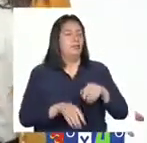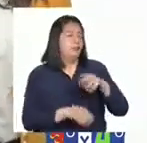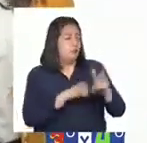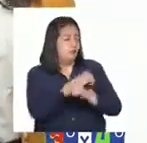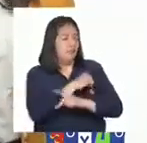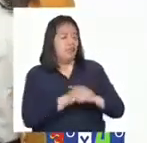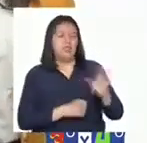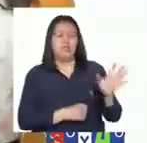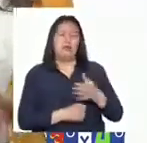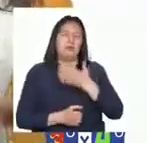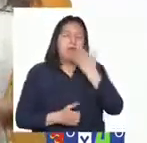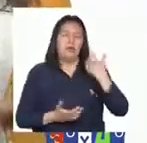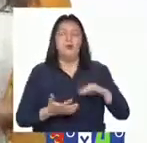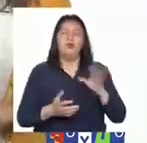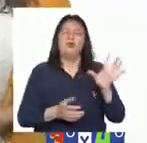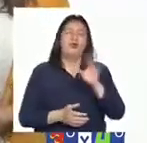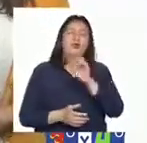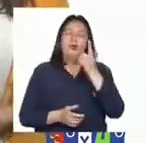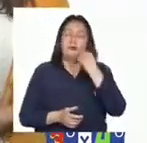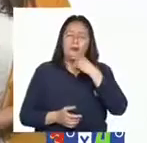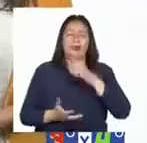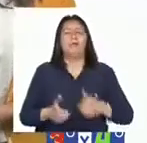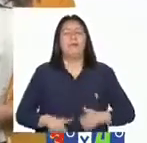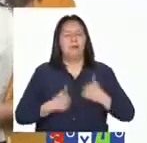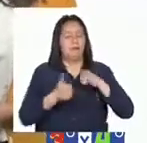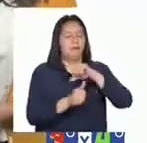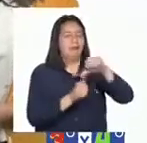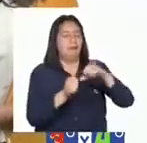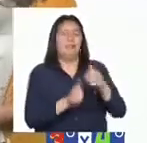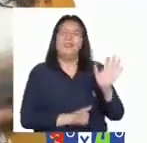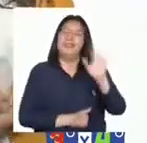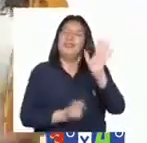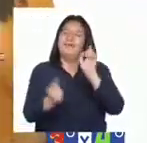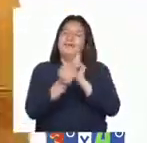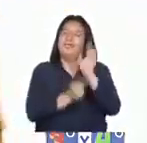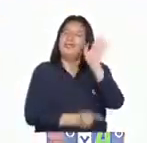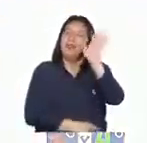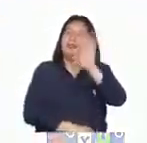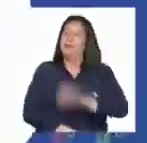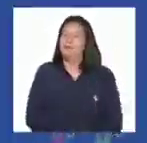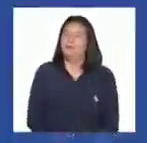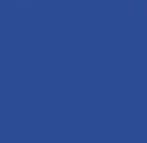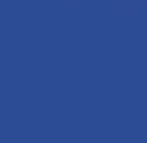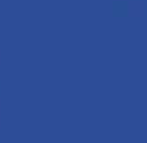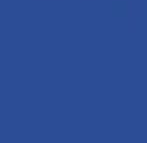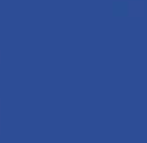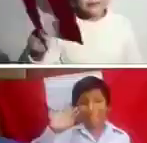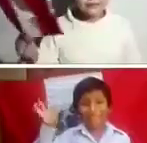el cual todas y todos podamos vivir en armonía. Nos vemos. Chau, chau.